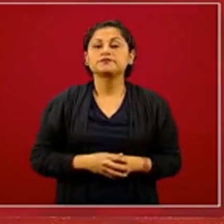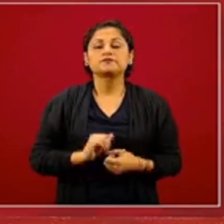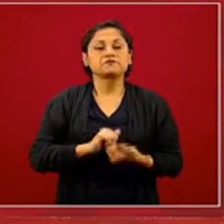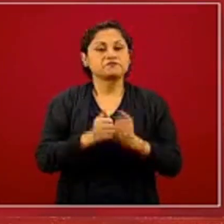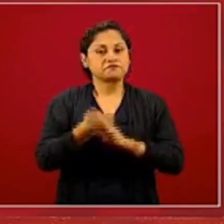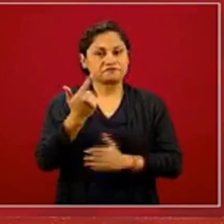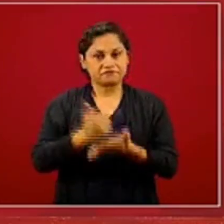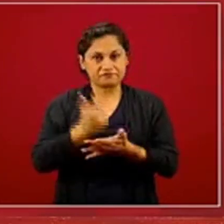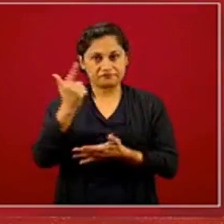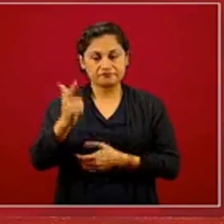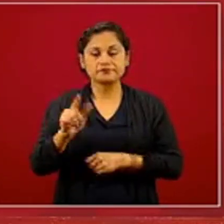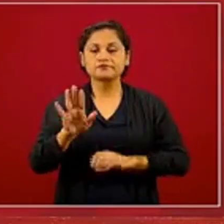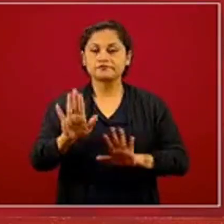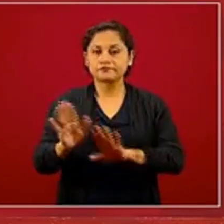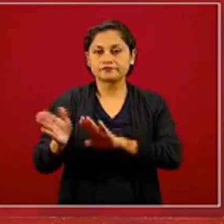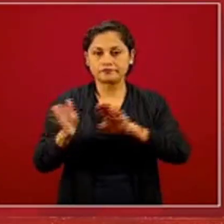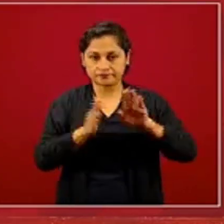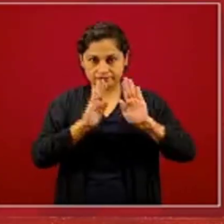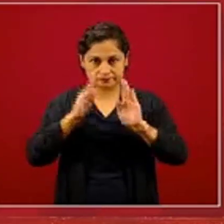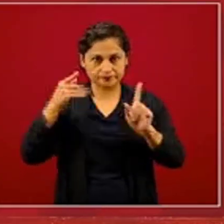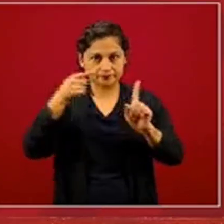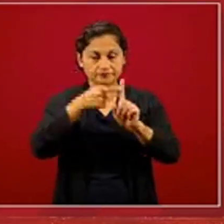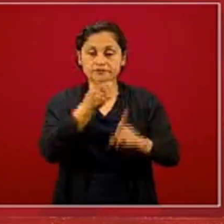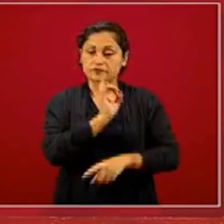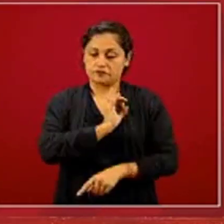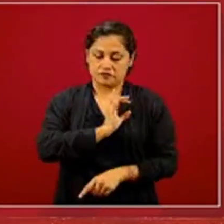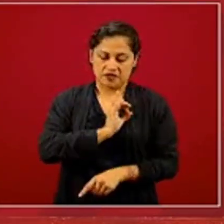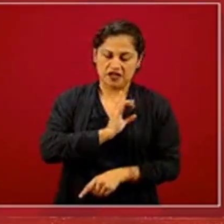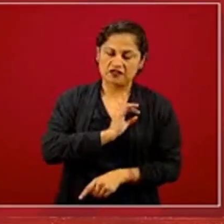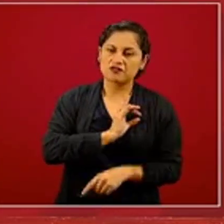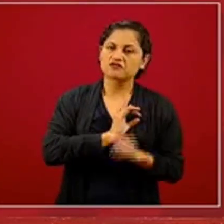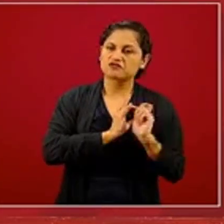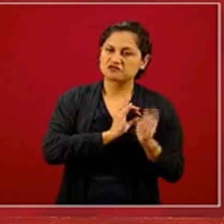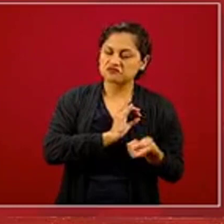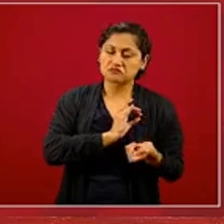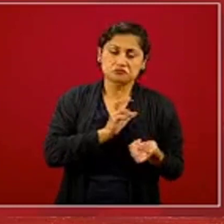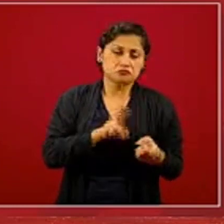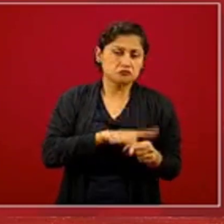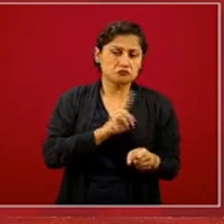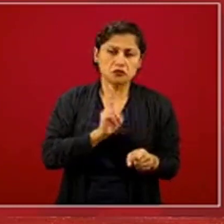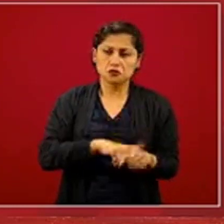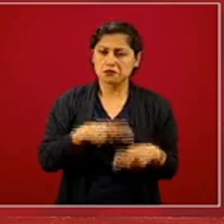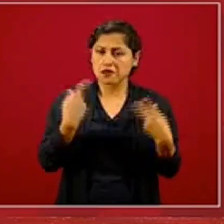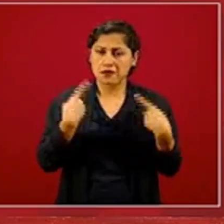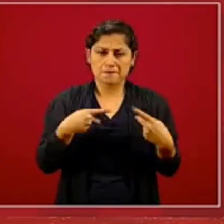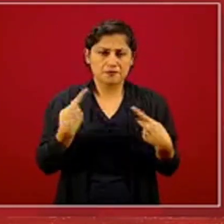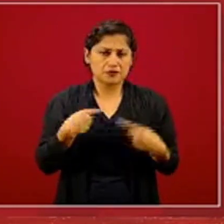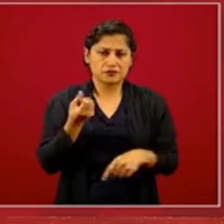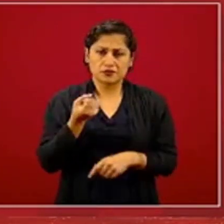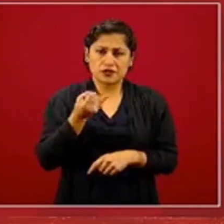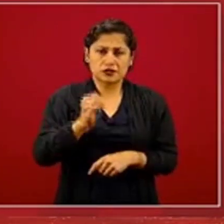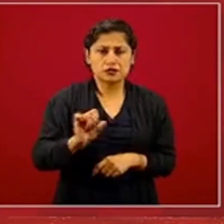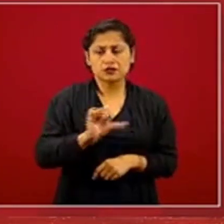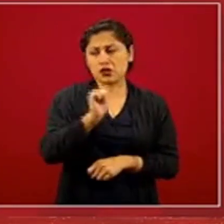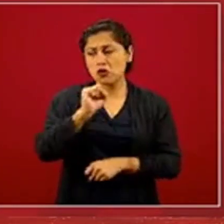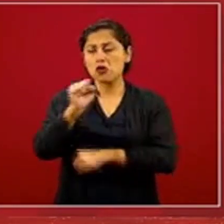reacción esperable, natural, de los seres humanos y también de muchas otras